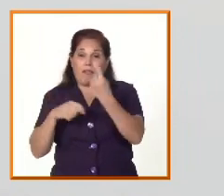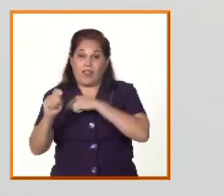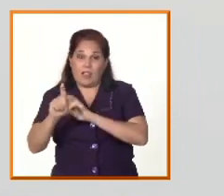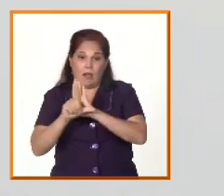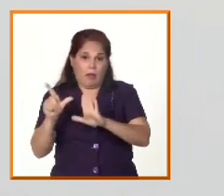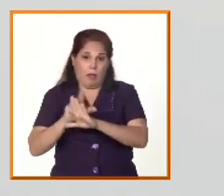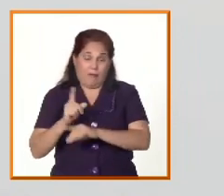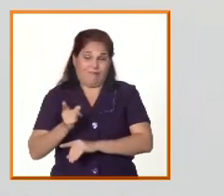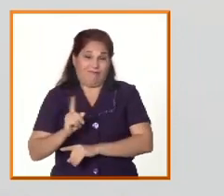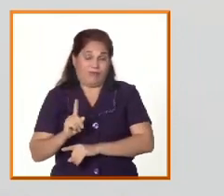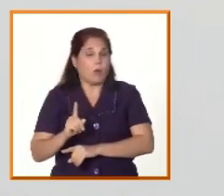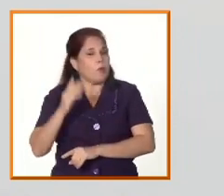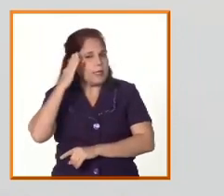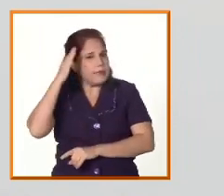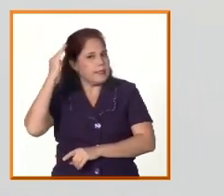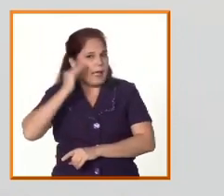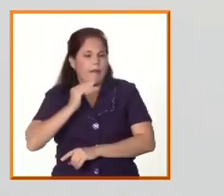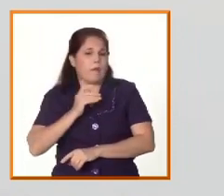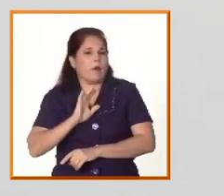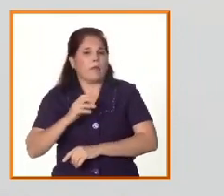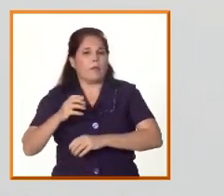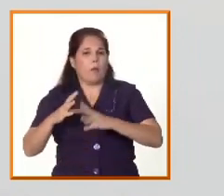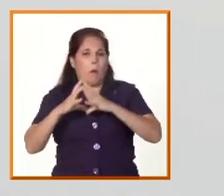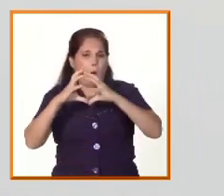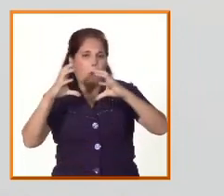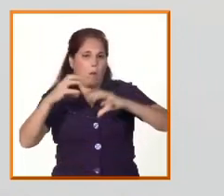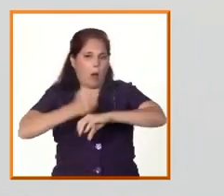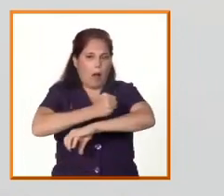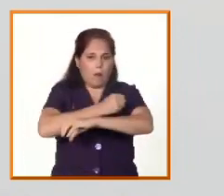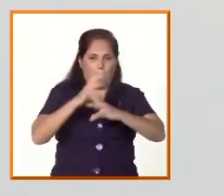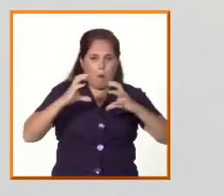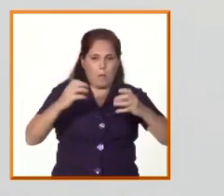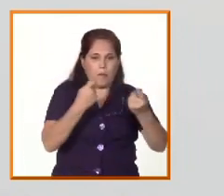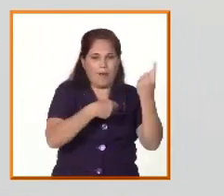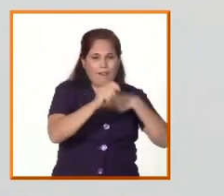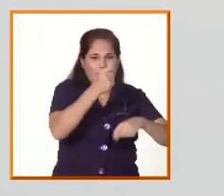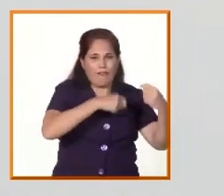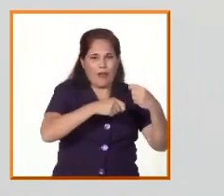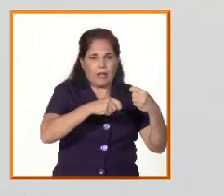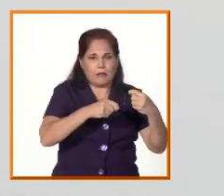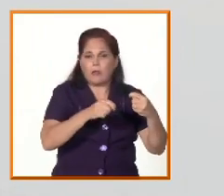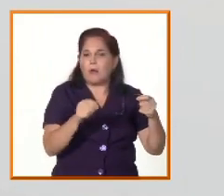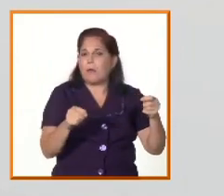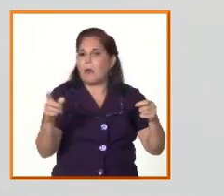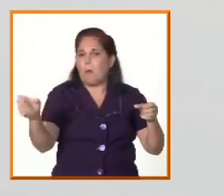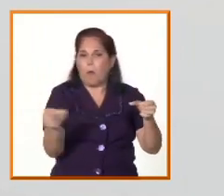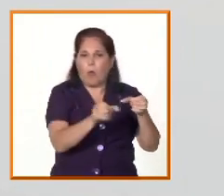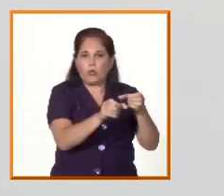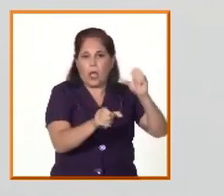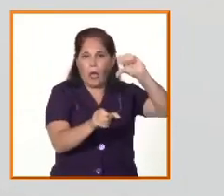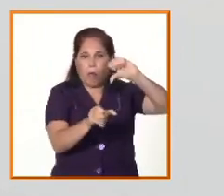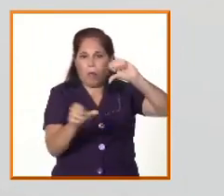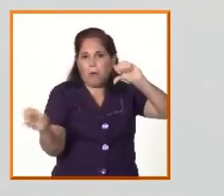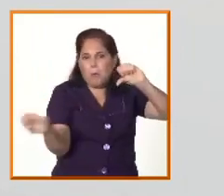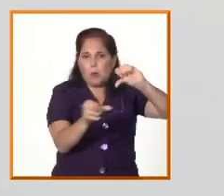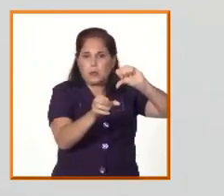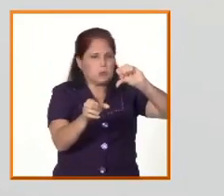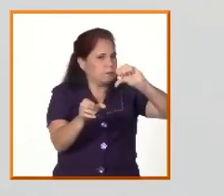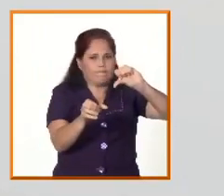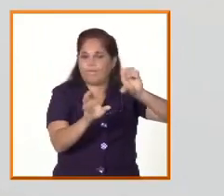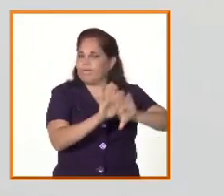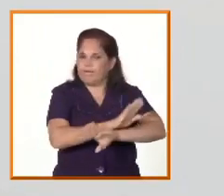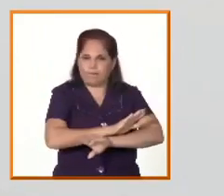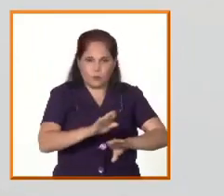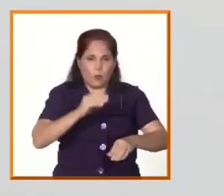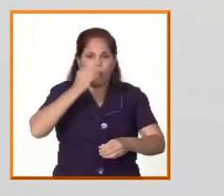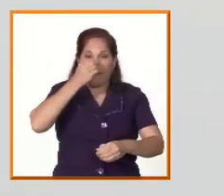ron a granel que también sabemos que tiene un nivel de adulteración de de no para evitar